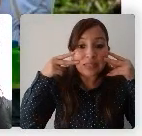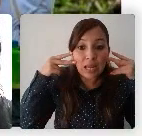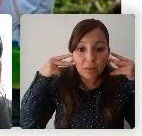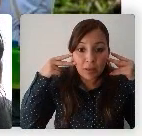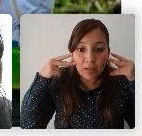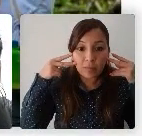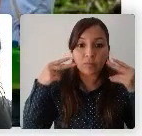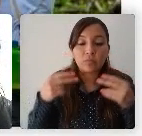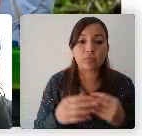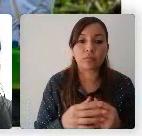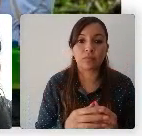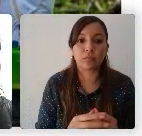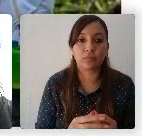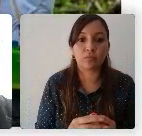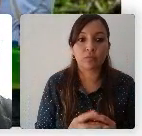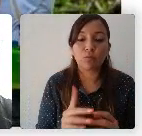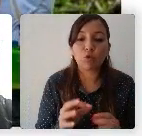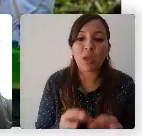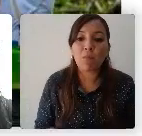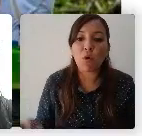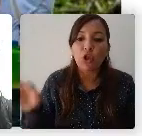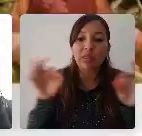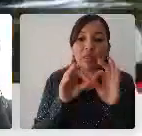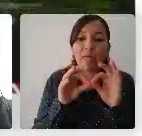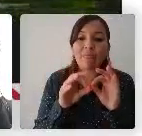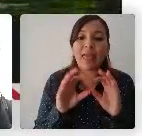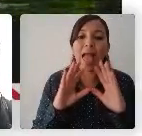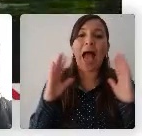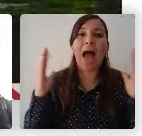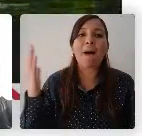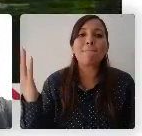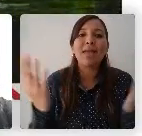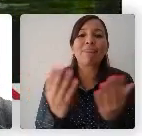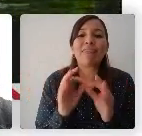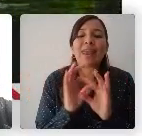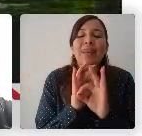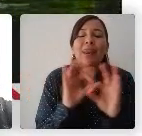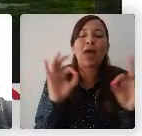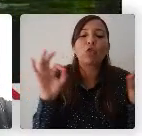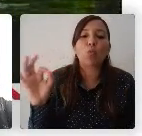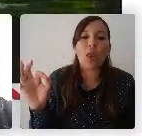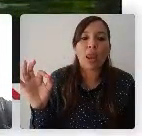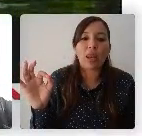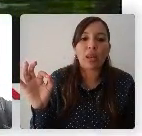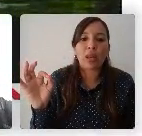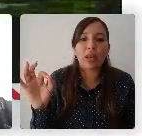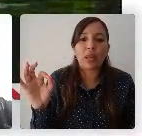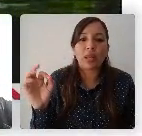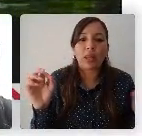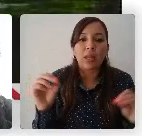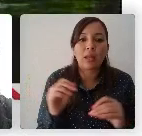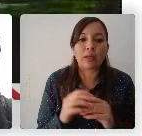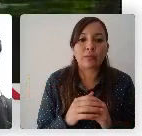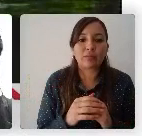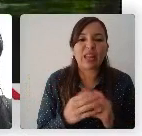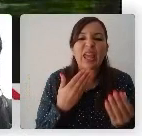una de las principales áreas naturales protegidas que tenemos a nivel nacional, y que pues tiene obviamente una oferta